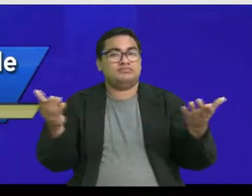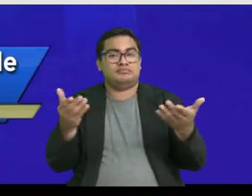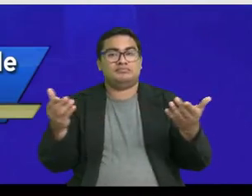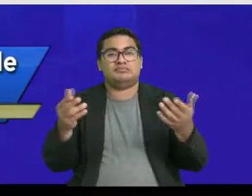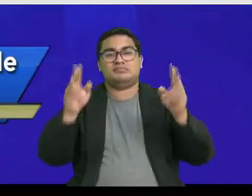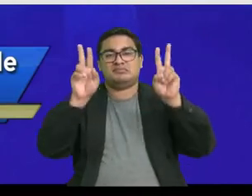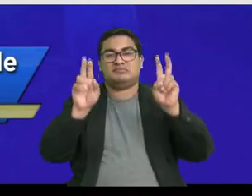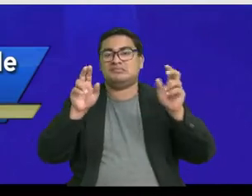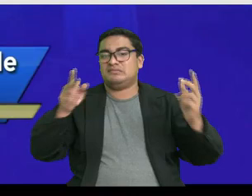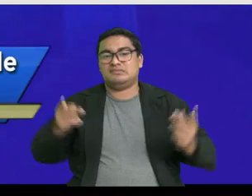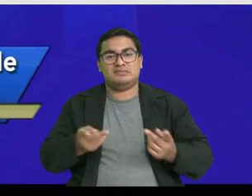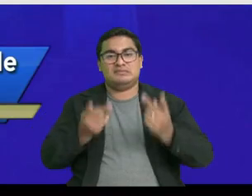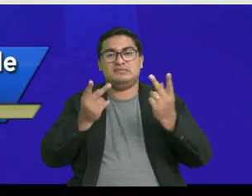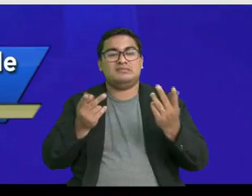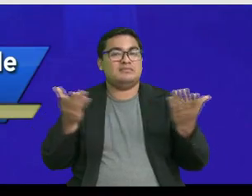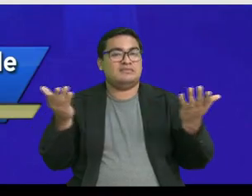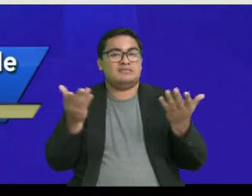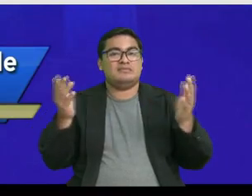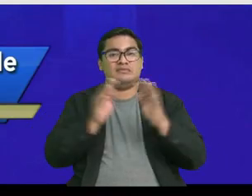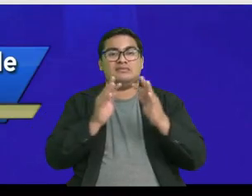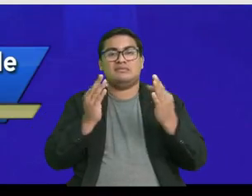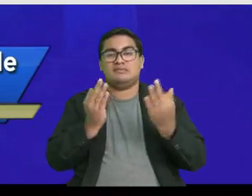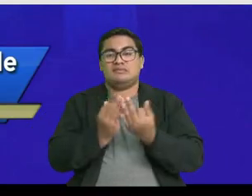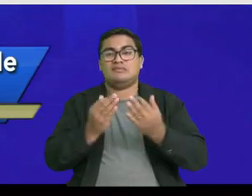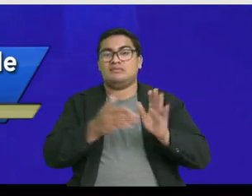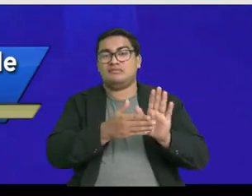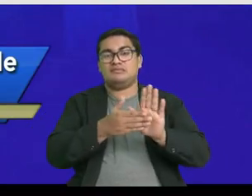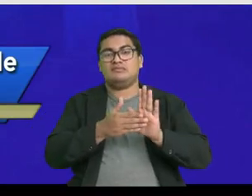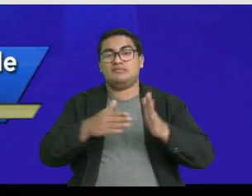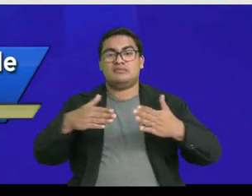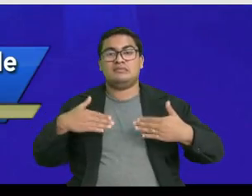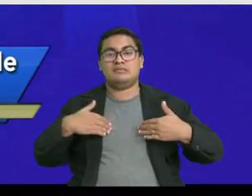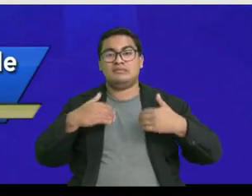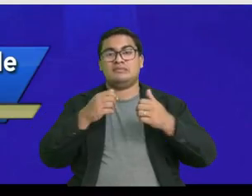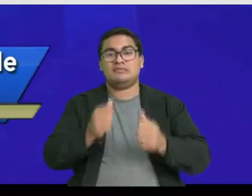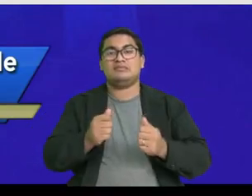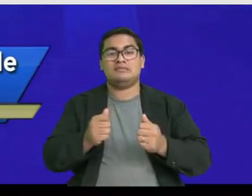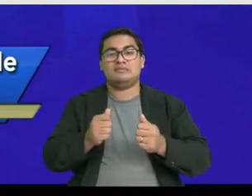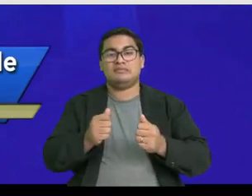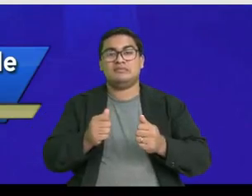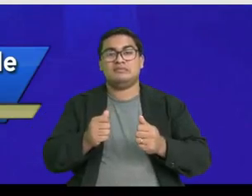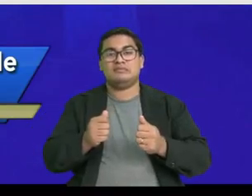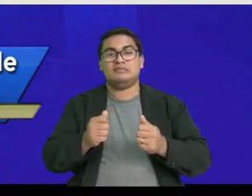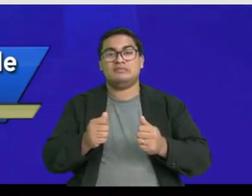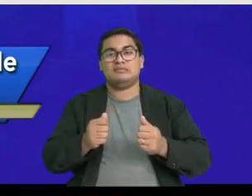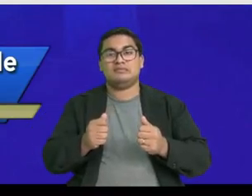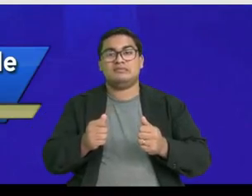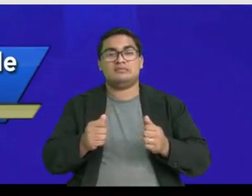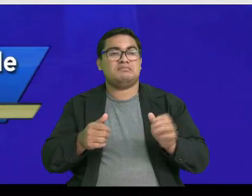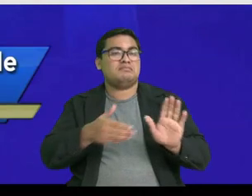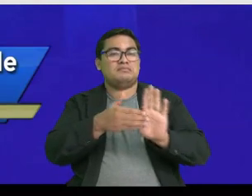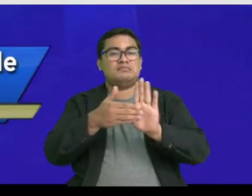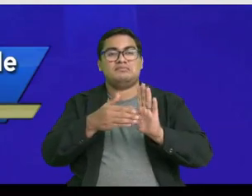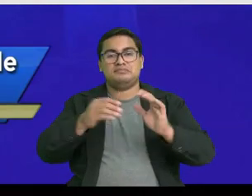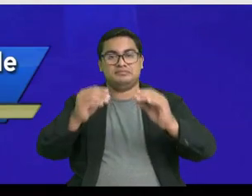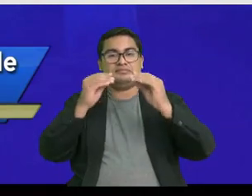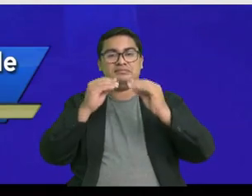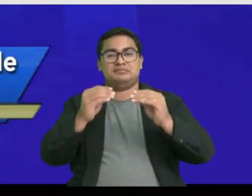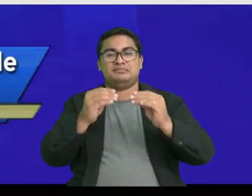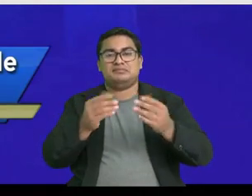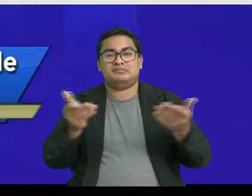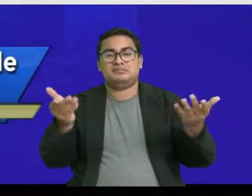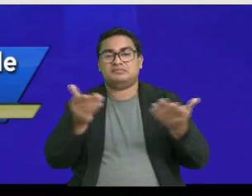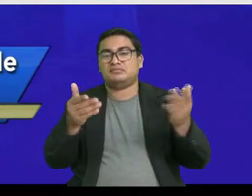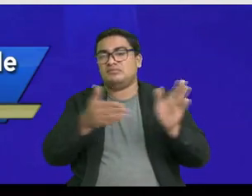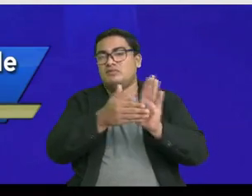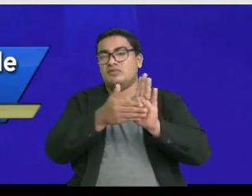vivimos, es la familia. El modelo de salud es la familia, el centro. El modelo de educación, un modelo